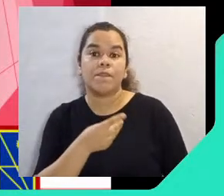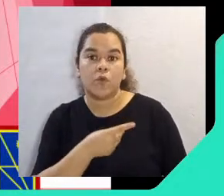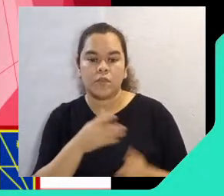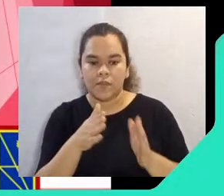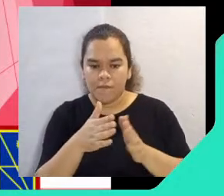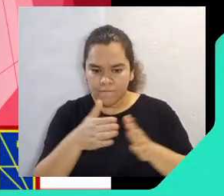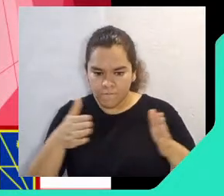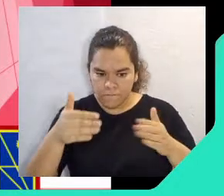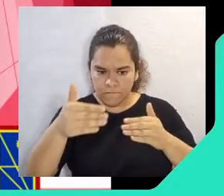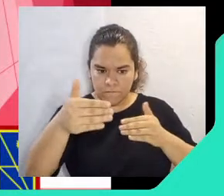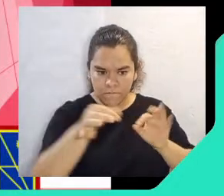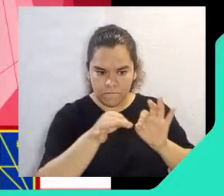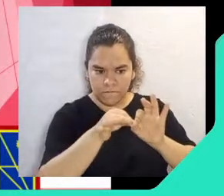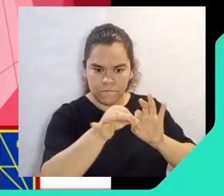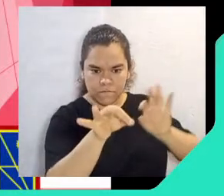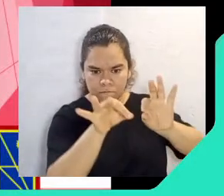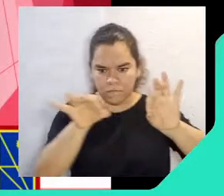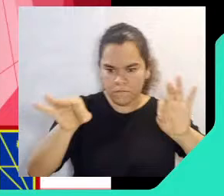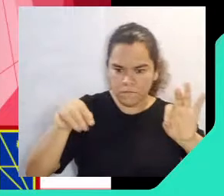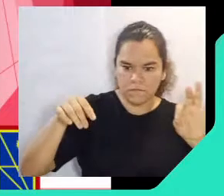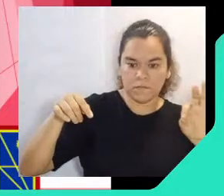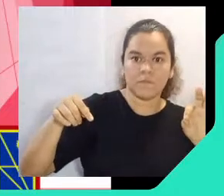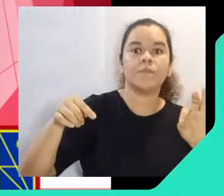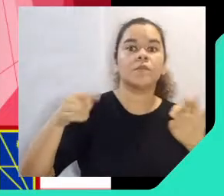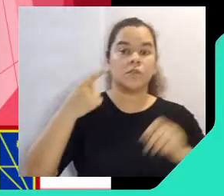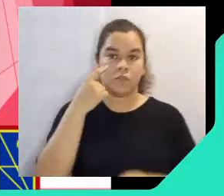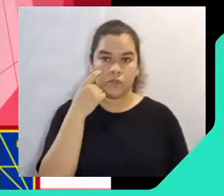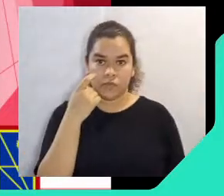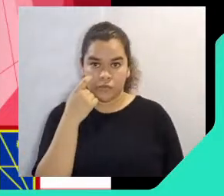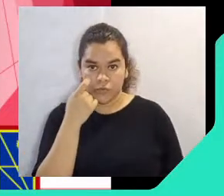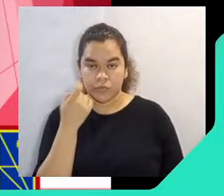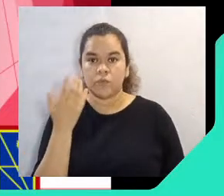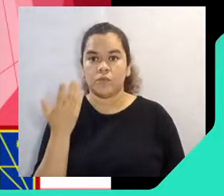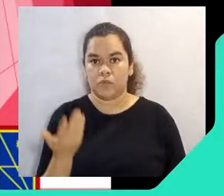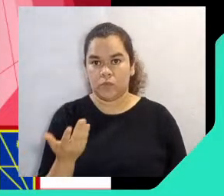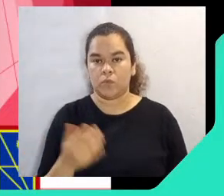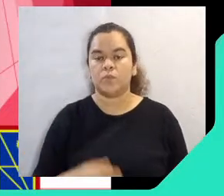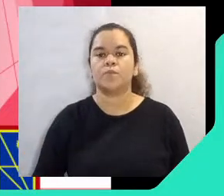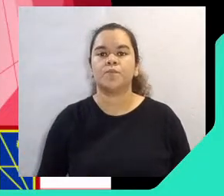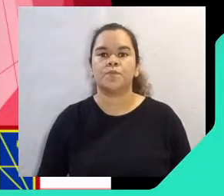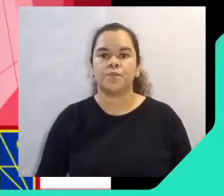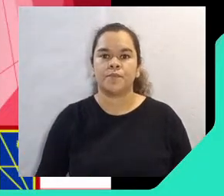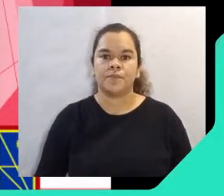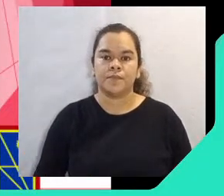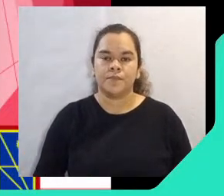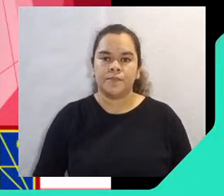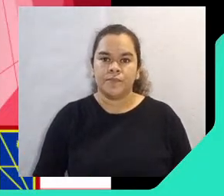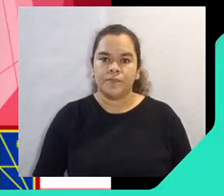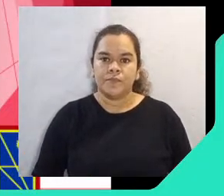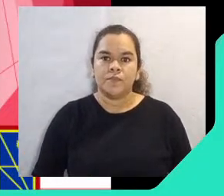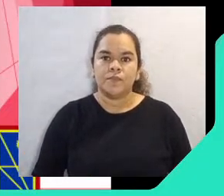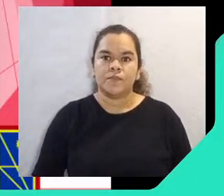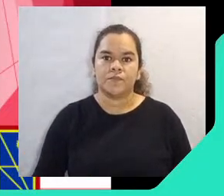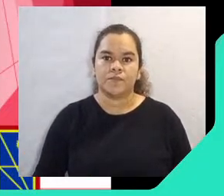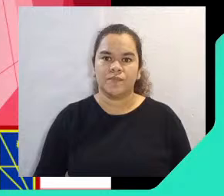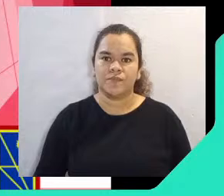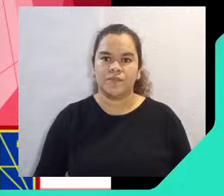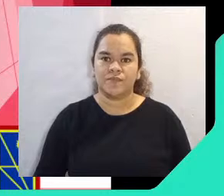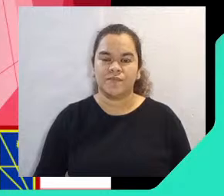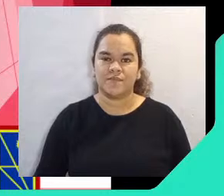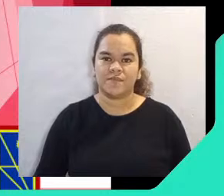espacial, al territorio. Dentro de esas incumbencias existen